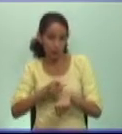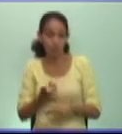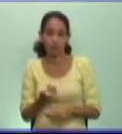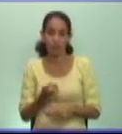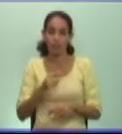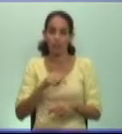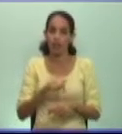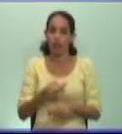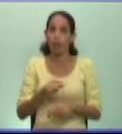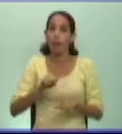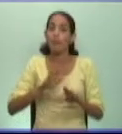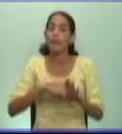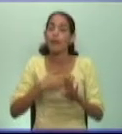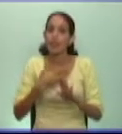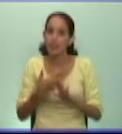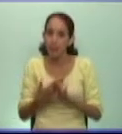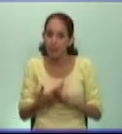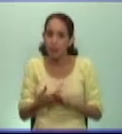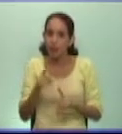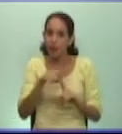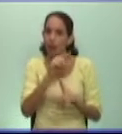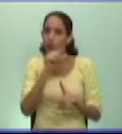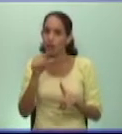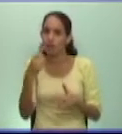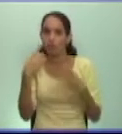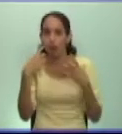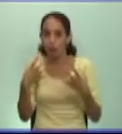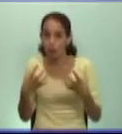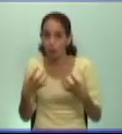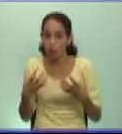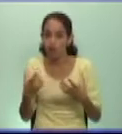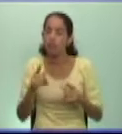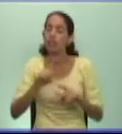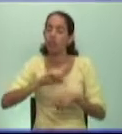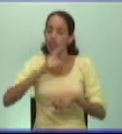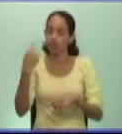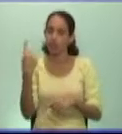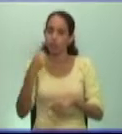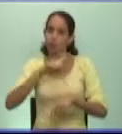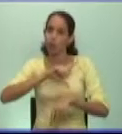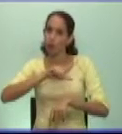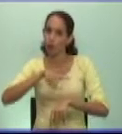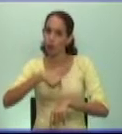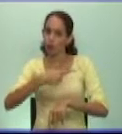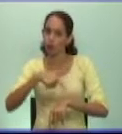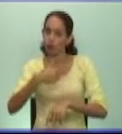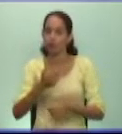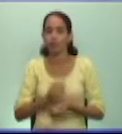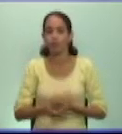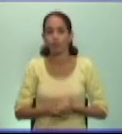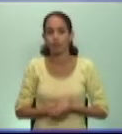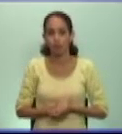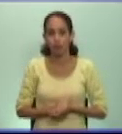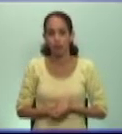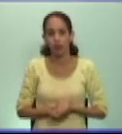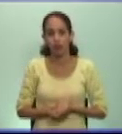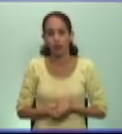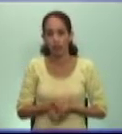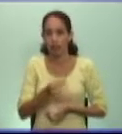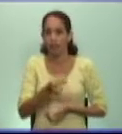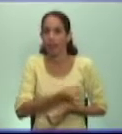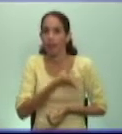importancia, por la profundidad, por la cantidad de hechos que teníamos, entonces trabajamos directamente estos temas con más detalles,